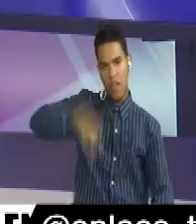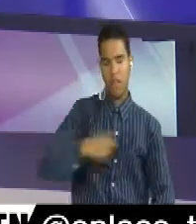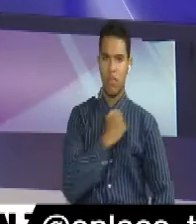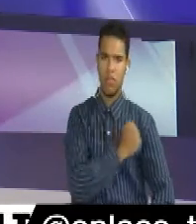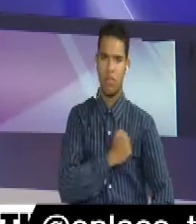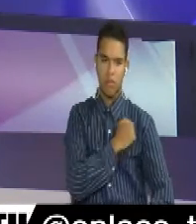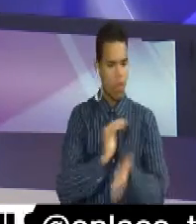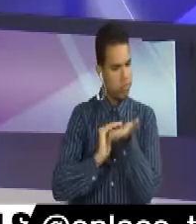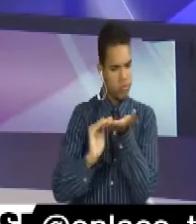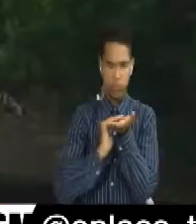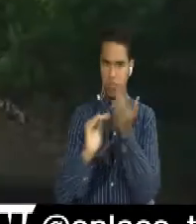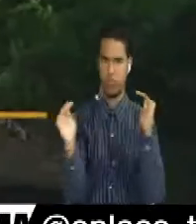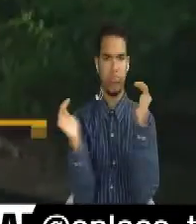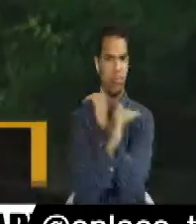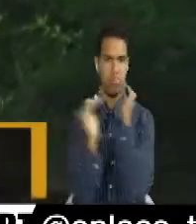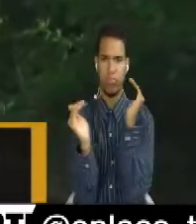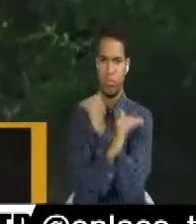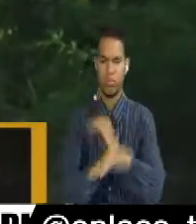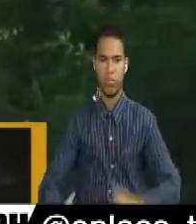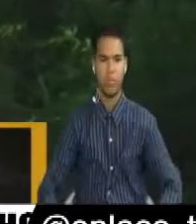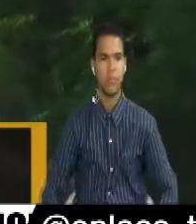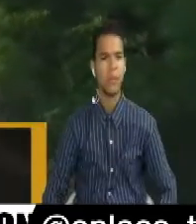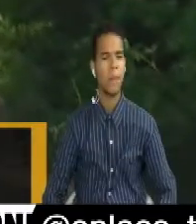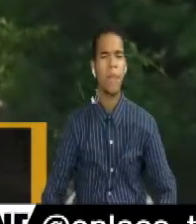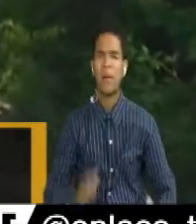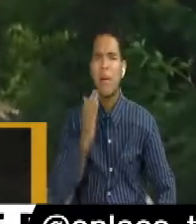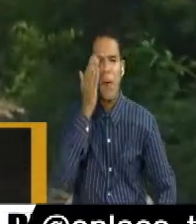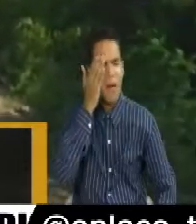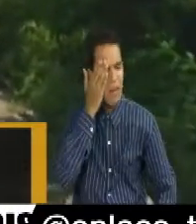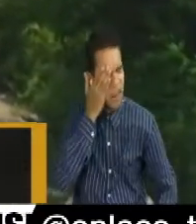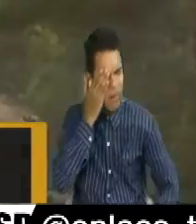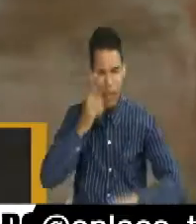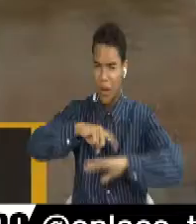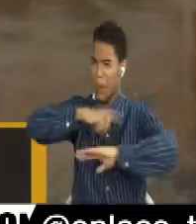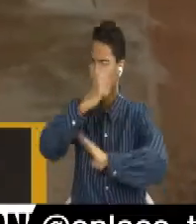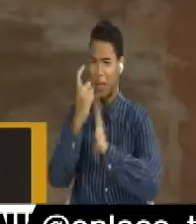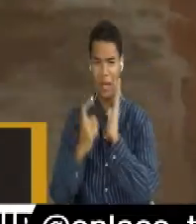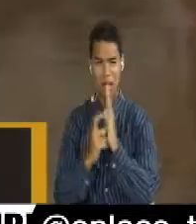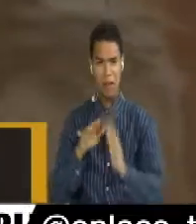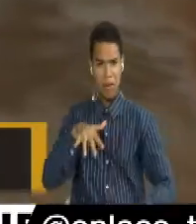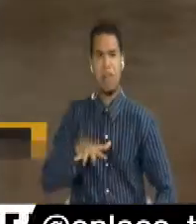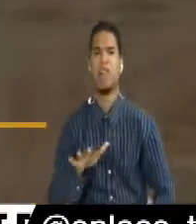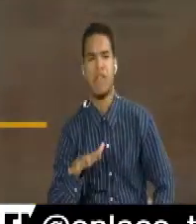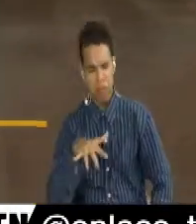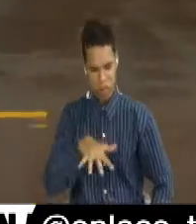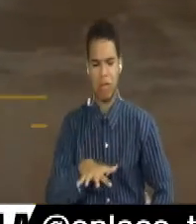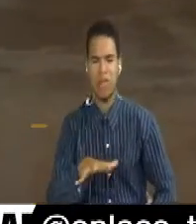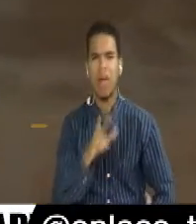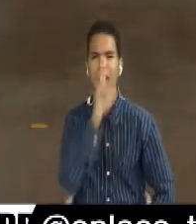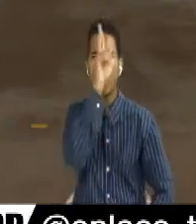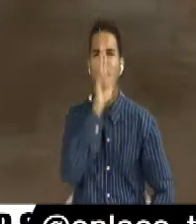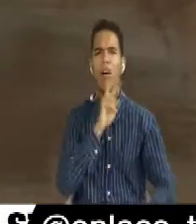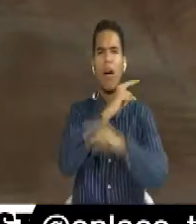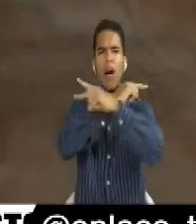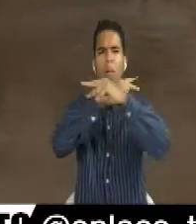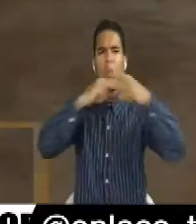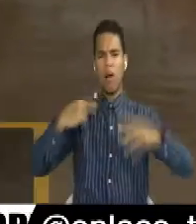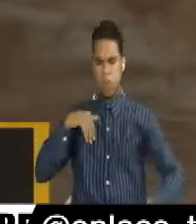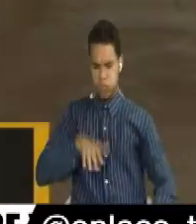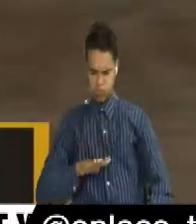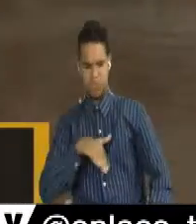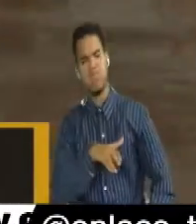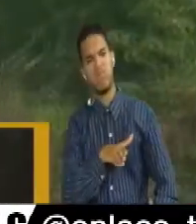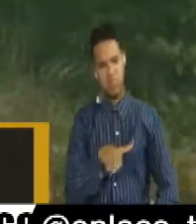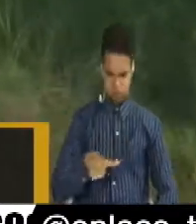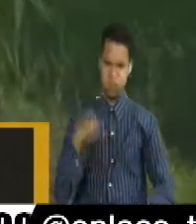ciudad. Totalmente deteriorada está la vía nacional. Huecos convertidos en piscina en donde los conductores deben hacer toda clase